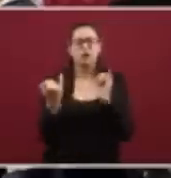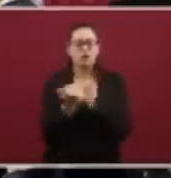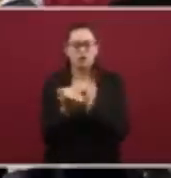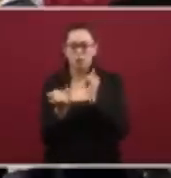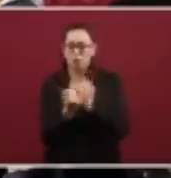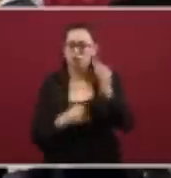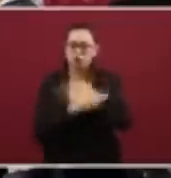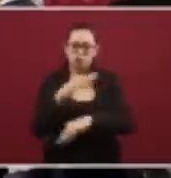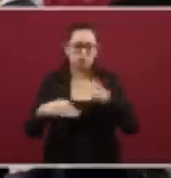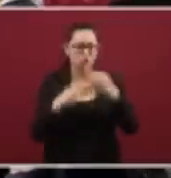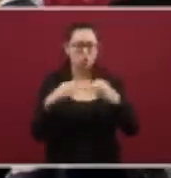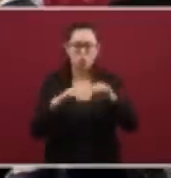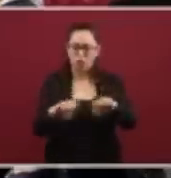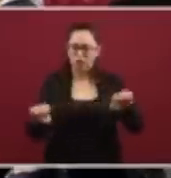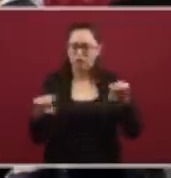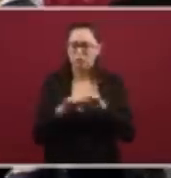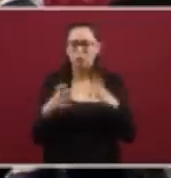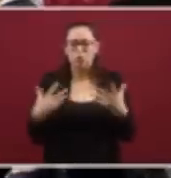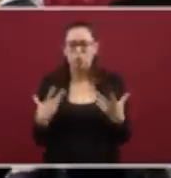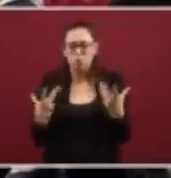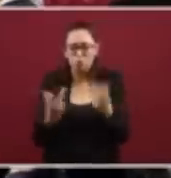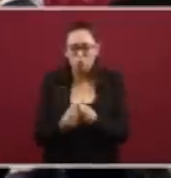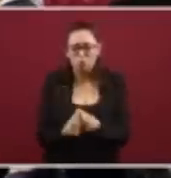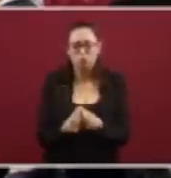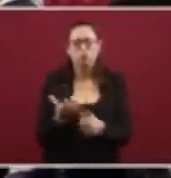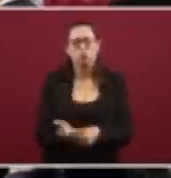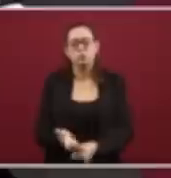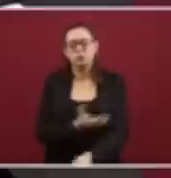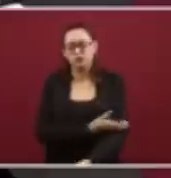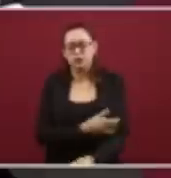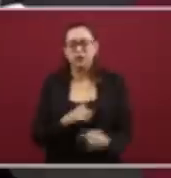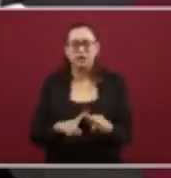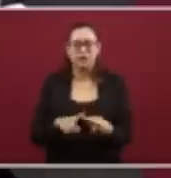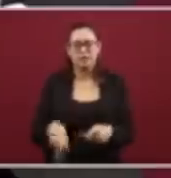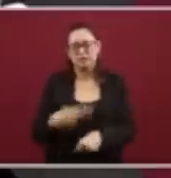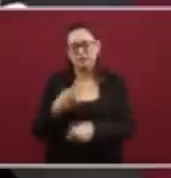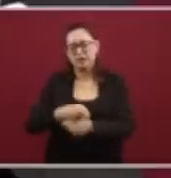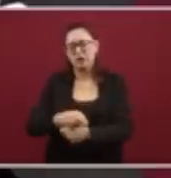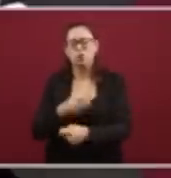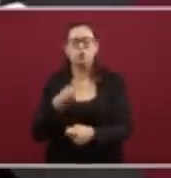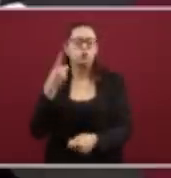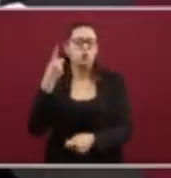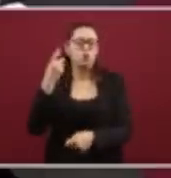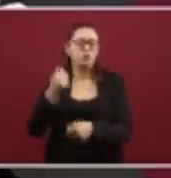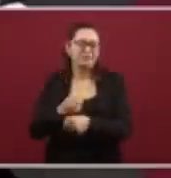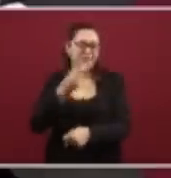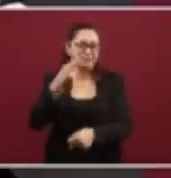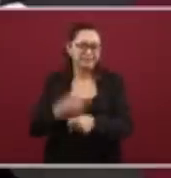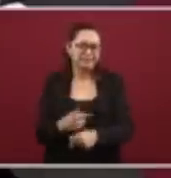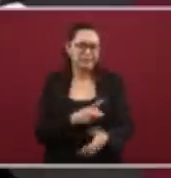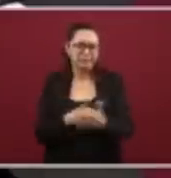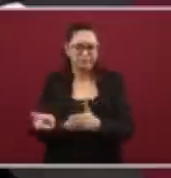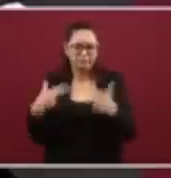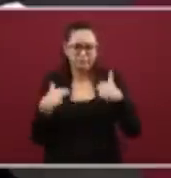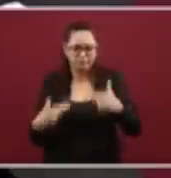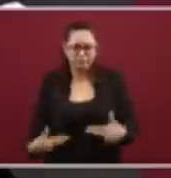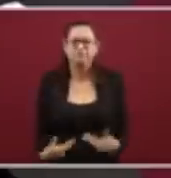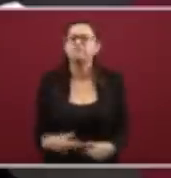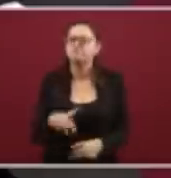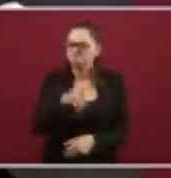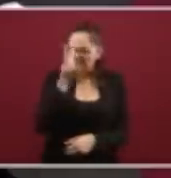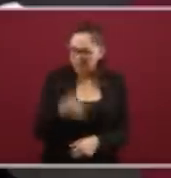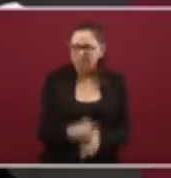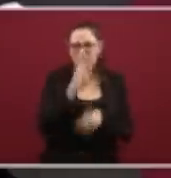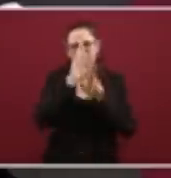el equipo de colaboradores que me acompaña principalmente el subsecretario de derechos humanos está comprometido con los derechos